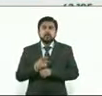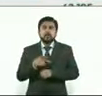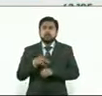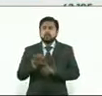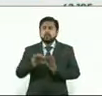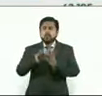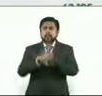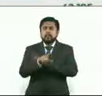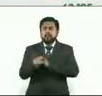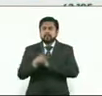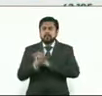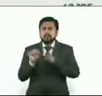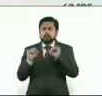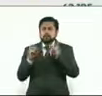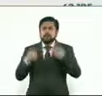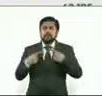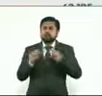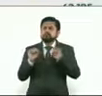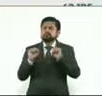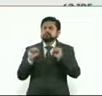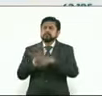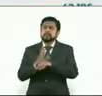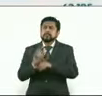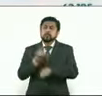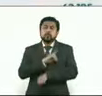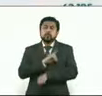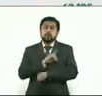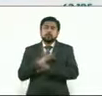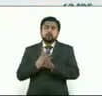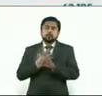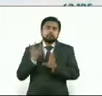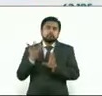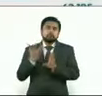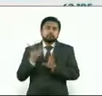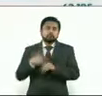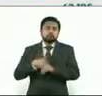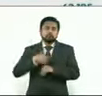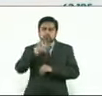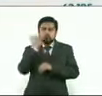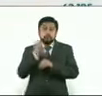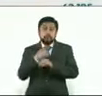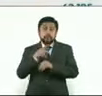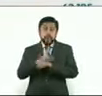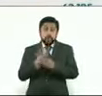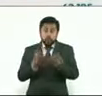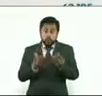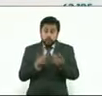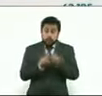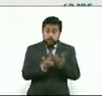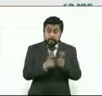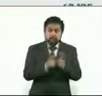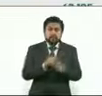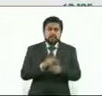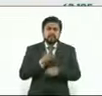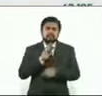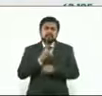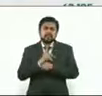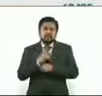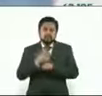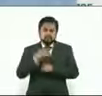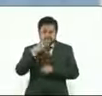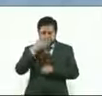vas acompañado, te vas ayudando con el compañero y van apoyándose en el ritmo. Pero estando solo es más difícil, es más difícil. Ya